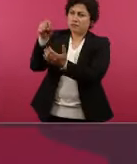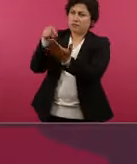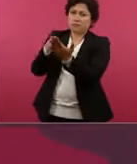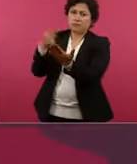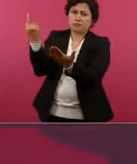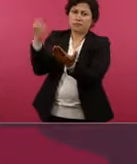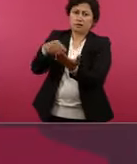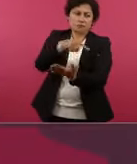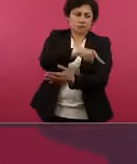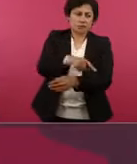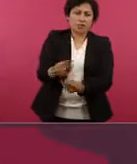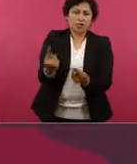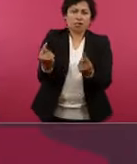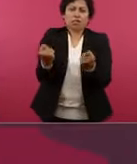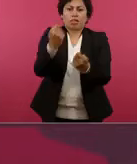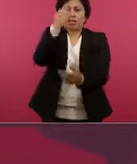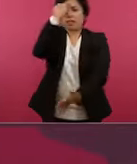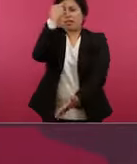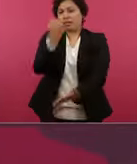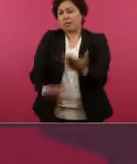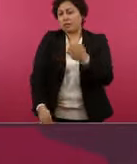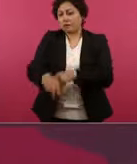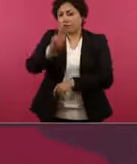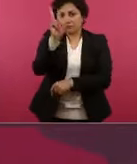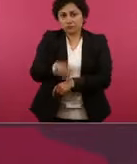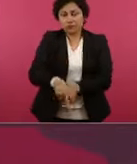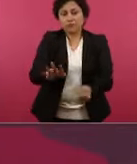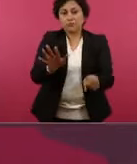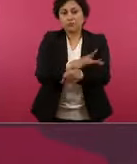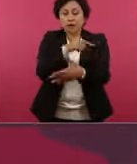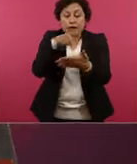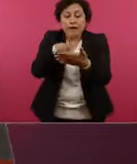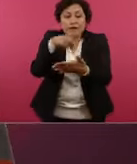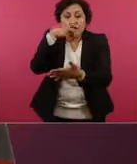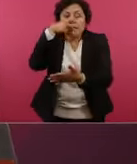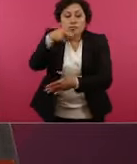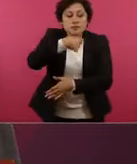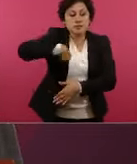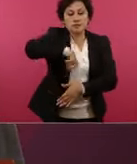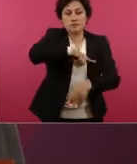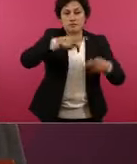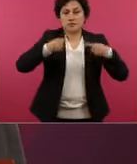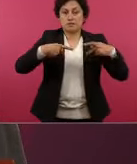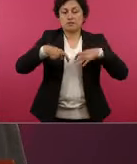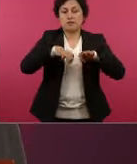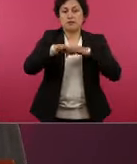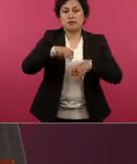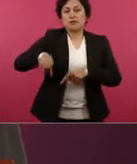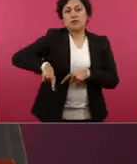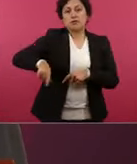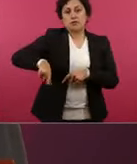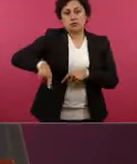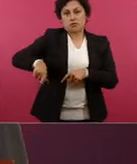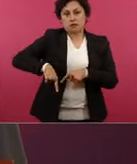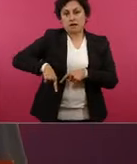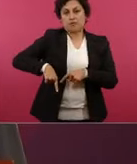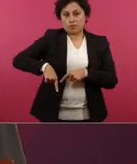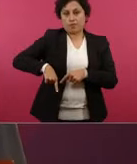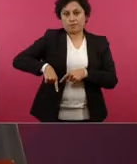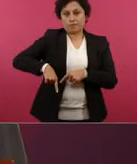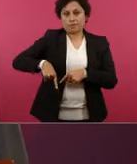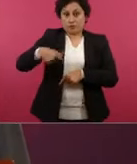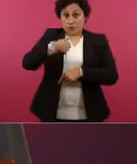flagrantemente, porque ningún servidor público puede ganar más que lo que recibe el